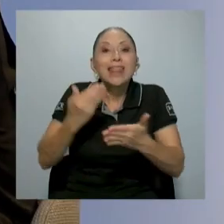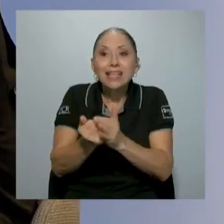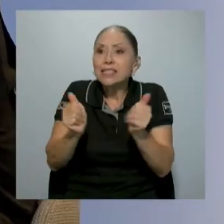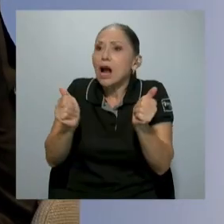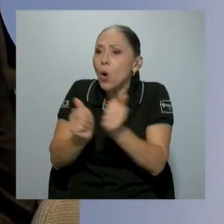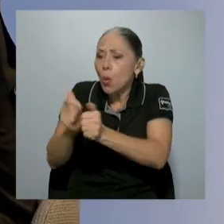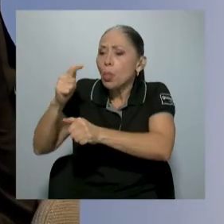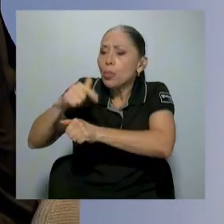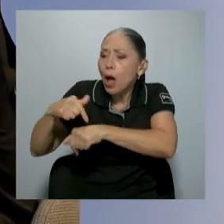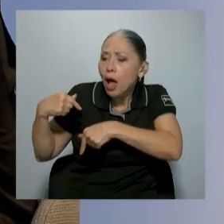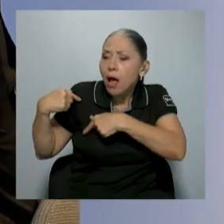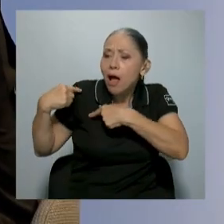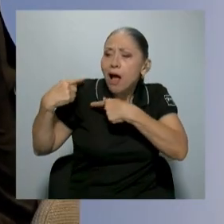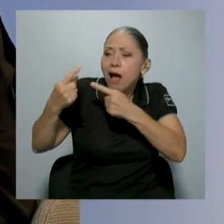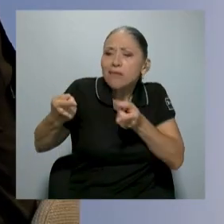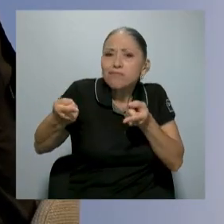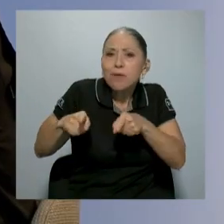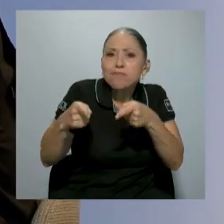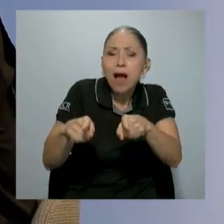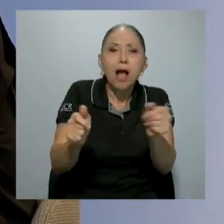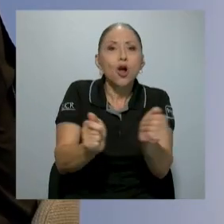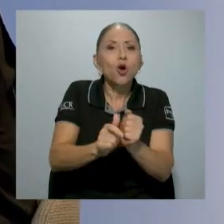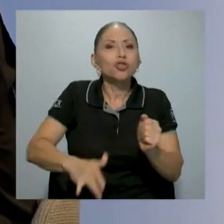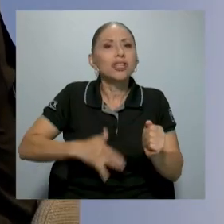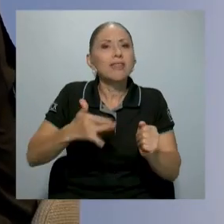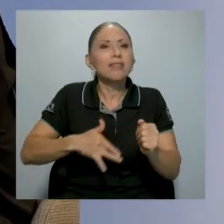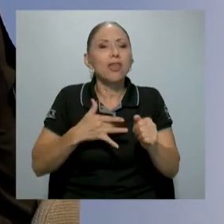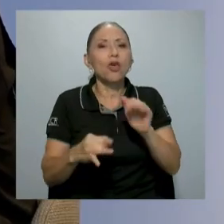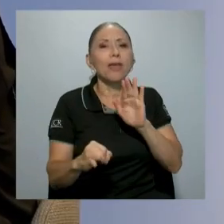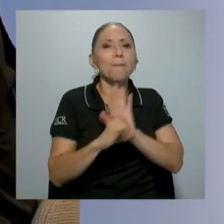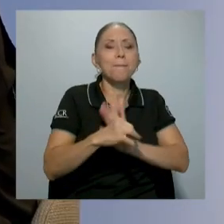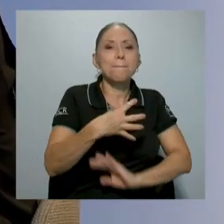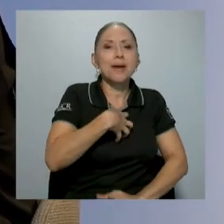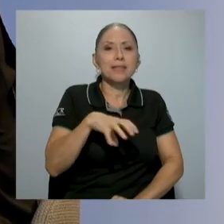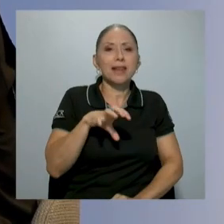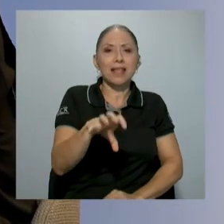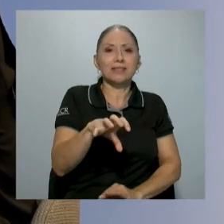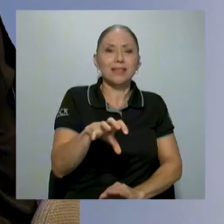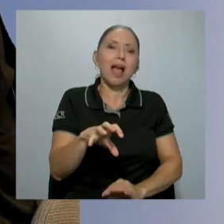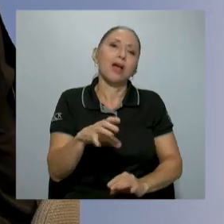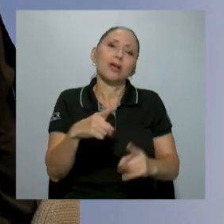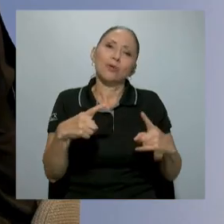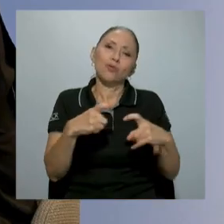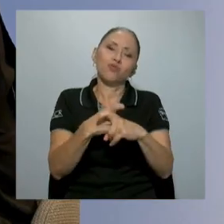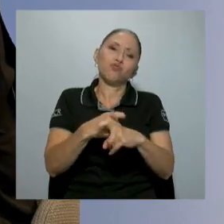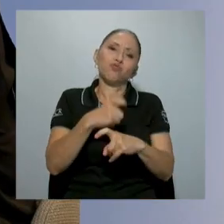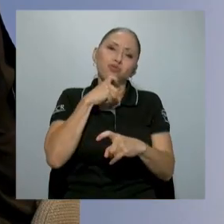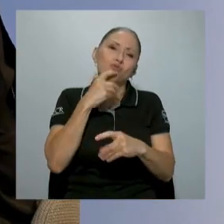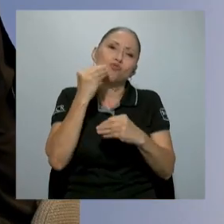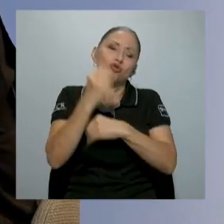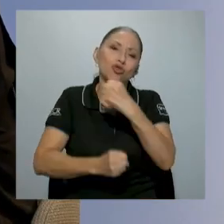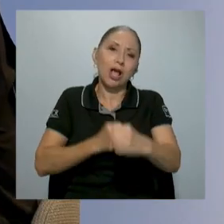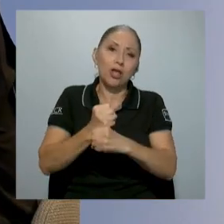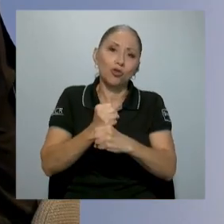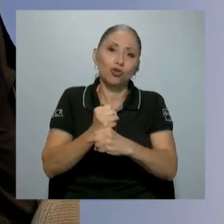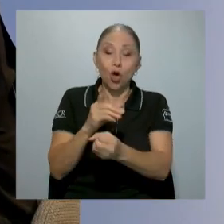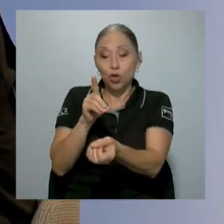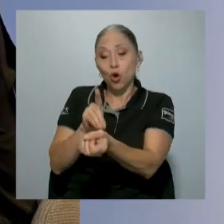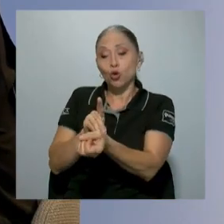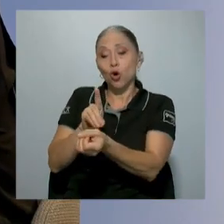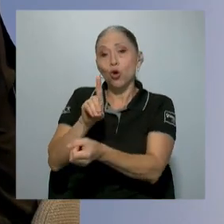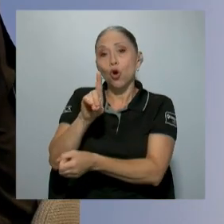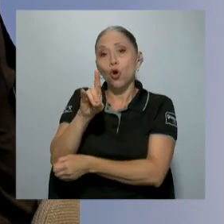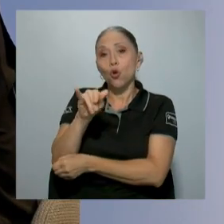de pertenencia en cada uno de estos lugares es complejo y lleva años. El doctor Luis Rosero empezó estas investigaciones en los 80 para